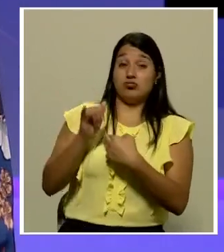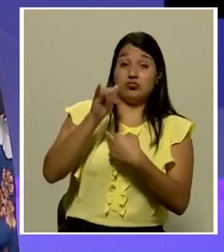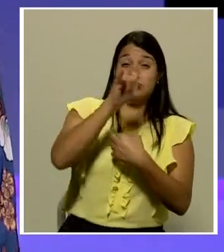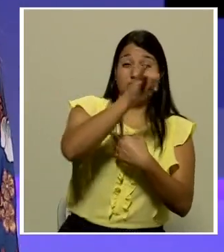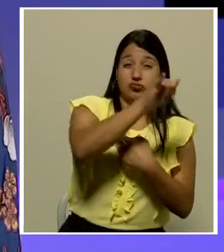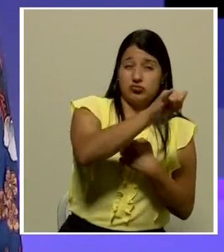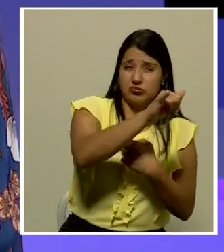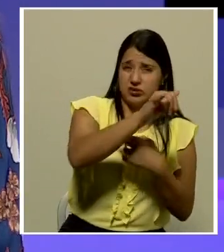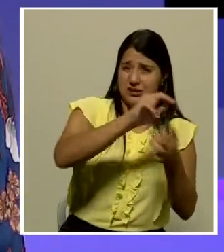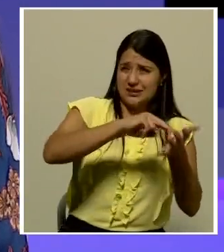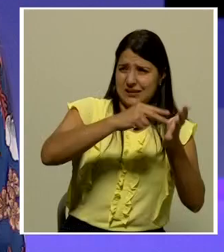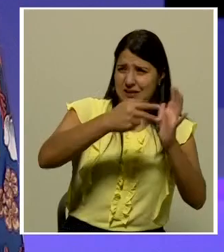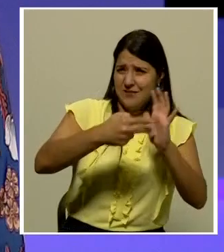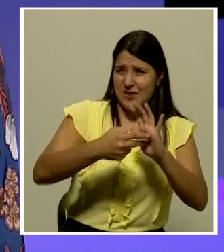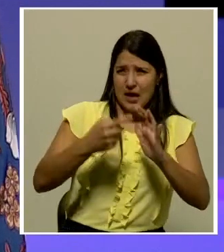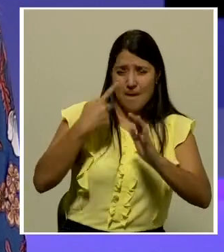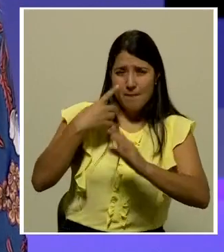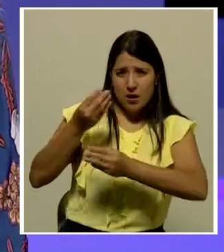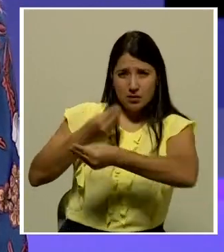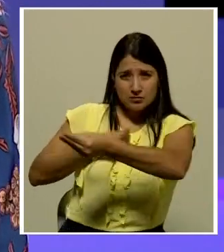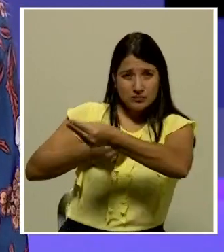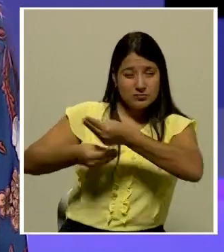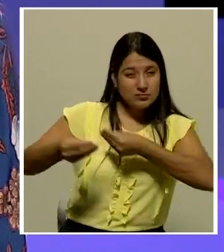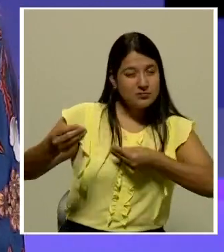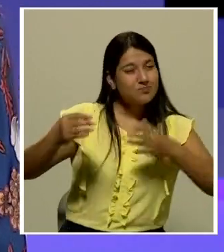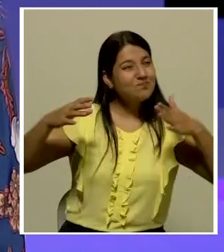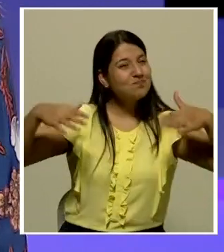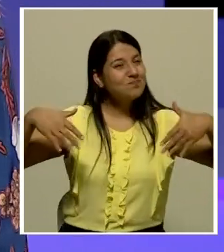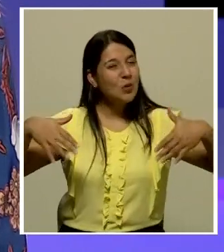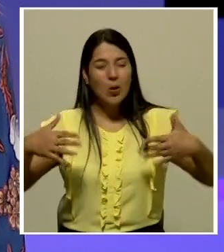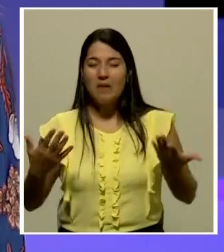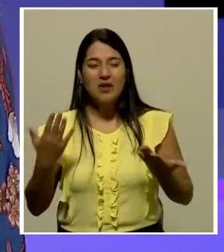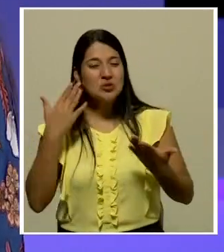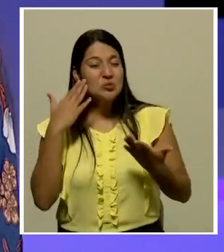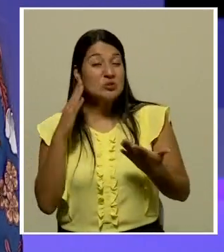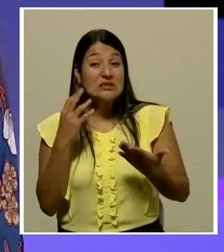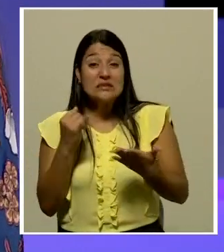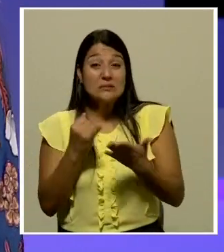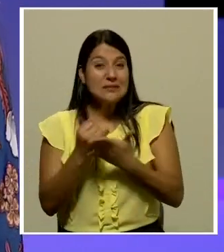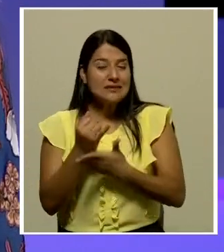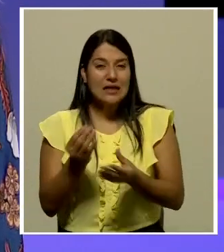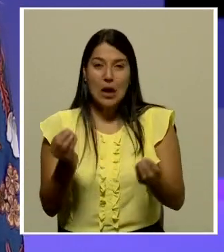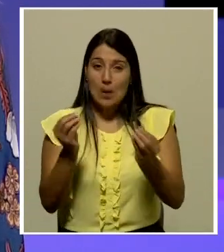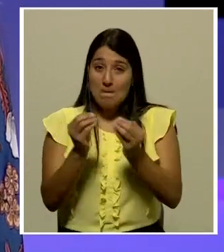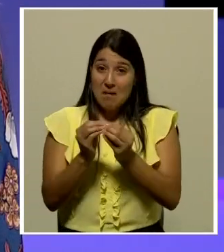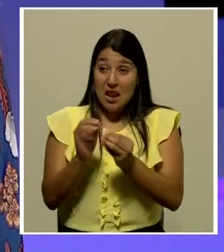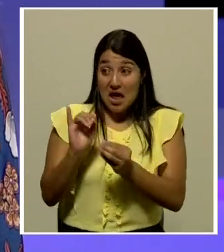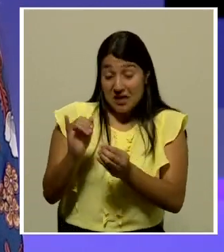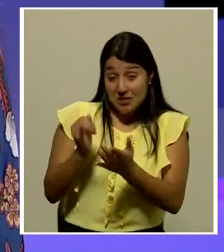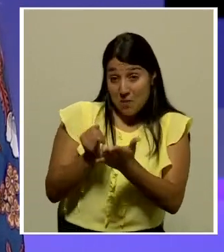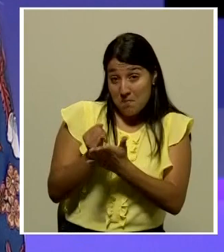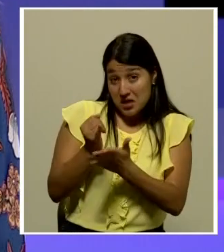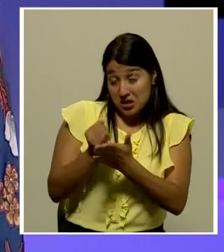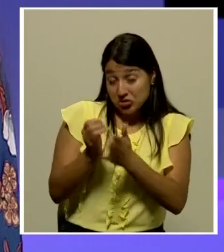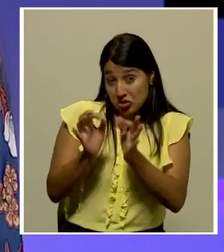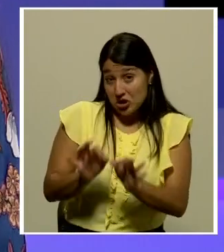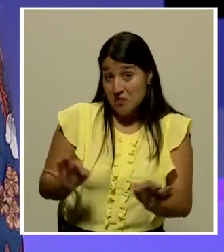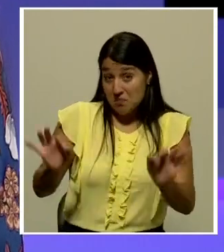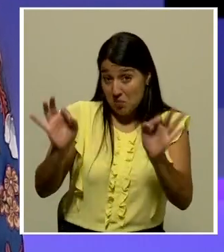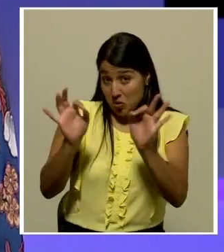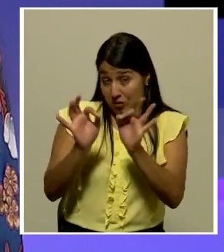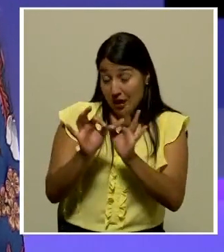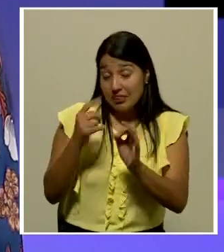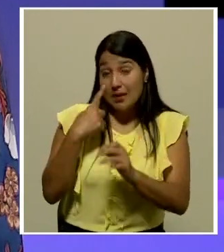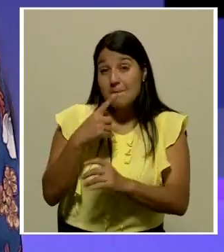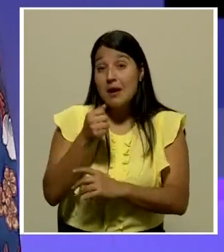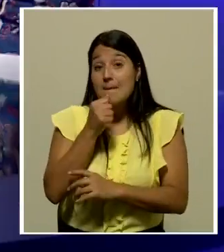esas desestimaciones. Me parece que es un eje de trabajo interesante periodísticamente para abordar y, por supuesto, también